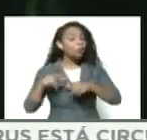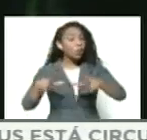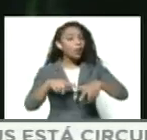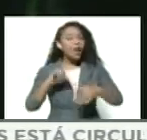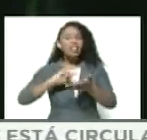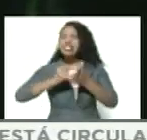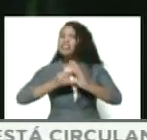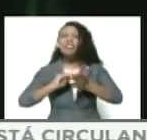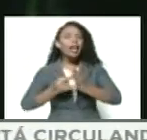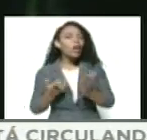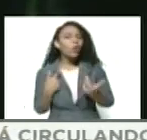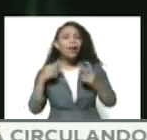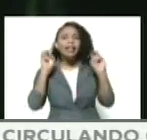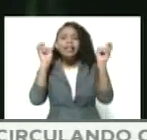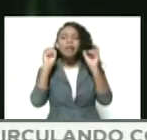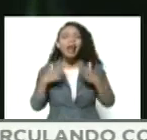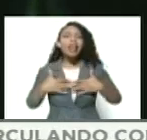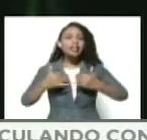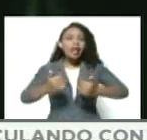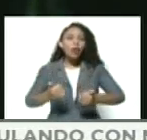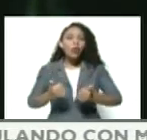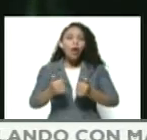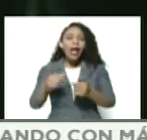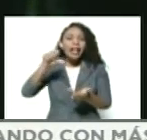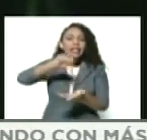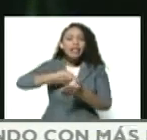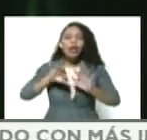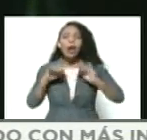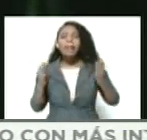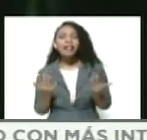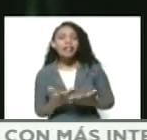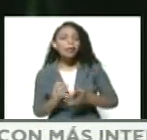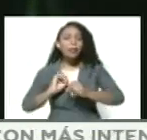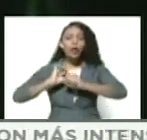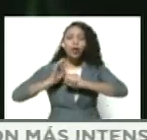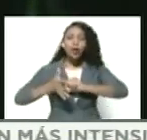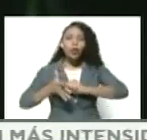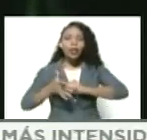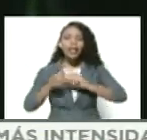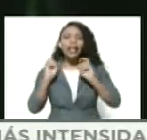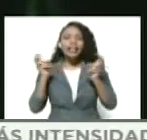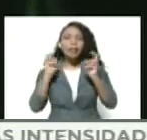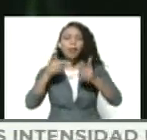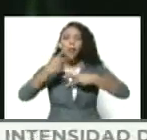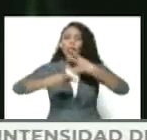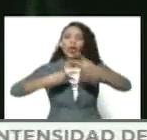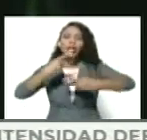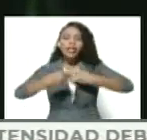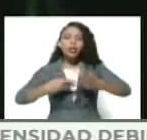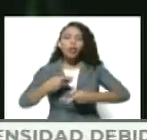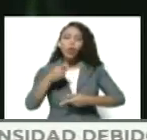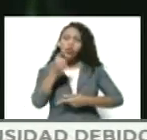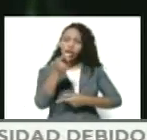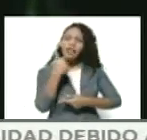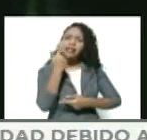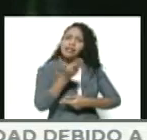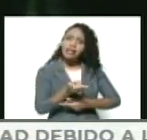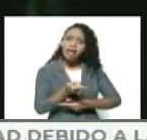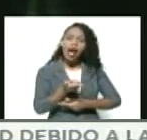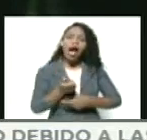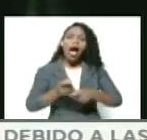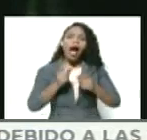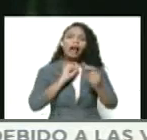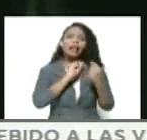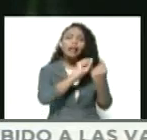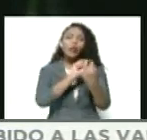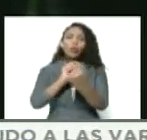significado en el ámbito de la salud en medio de la pandemia por el COVID-19, y en el ámbito político, usted hacía referencia al